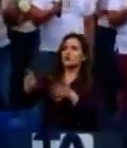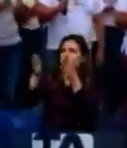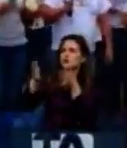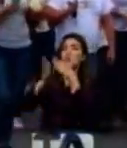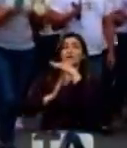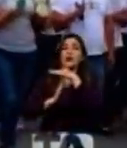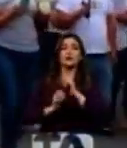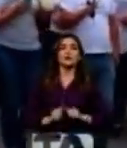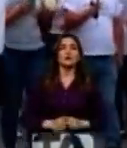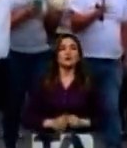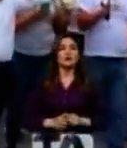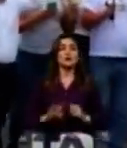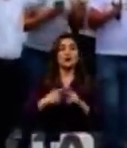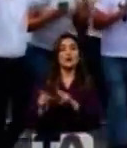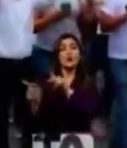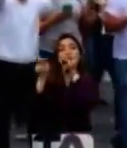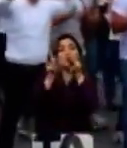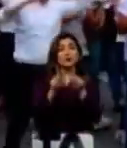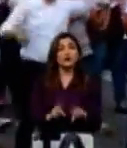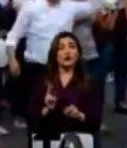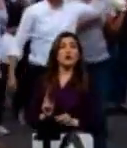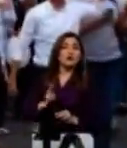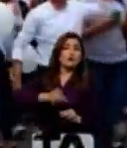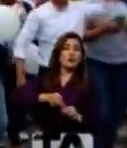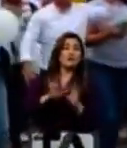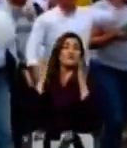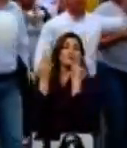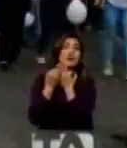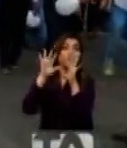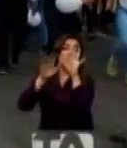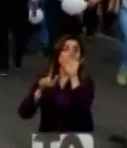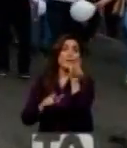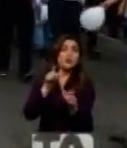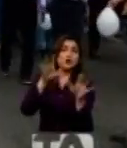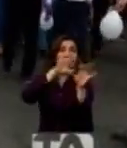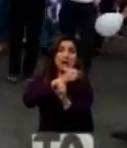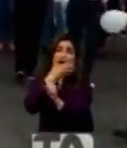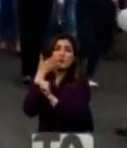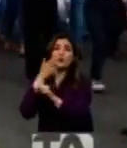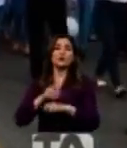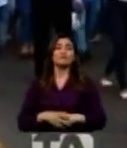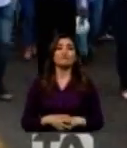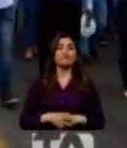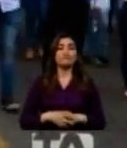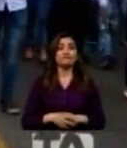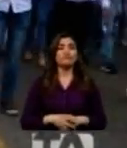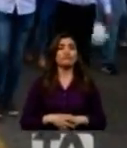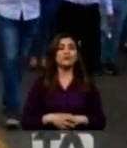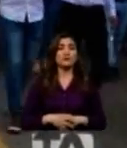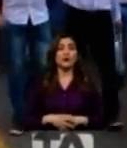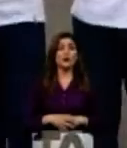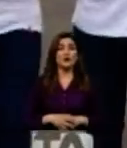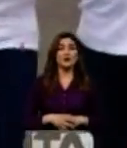paz. En un inicio la marcha estaba planificada con la participación de los familiares de los secuestrados, Efrén y Vanessa, pero el deterioro de